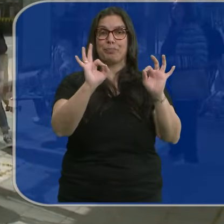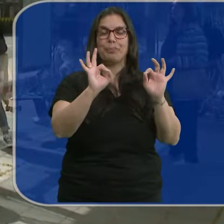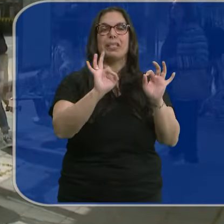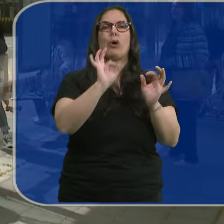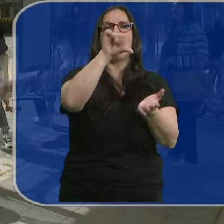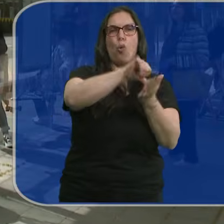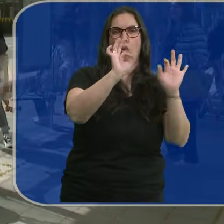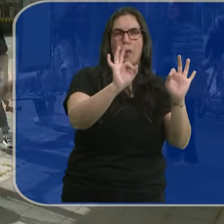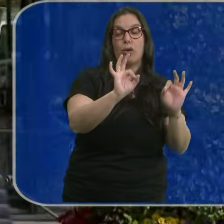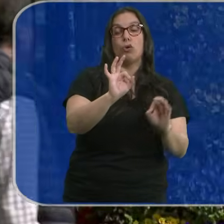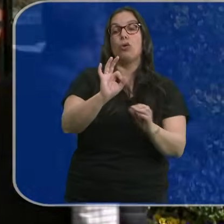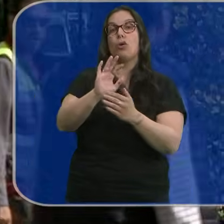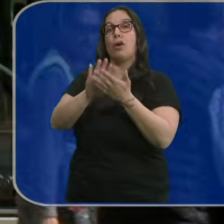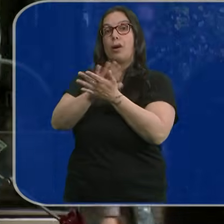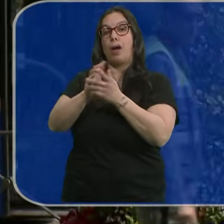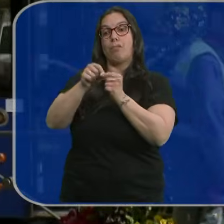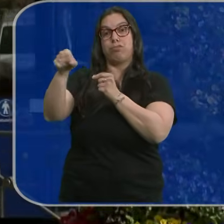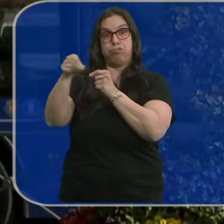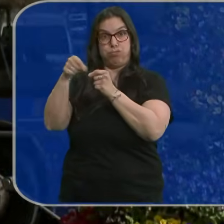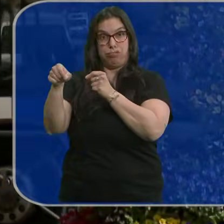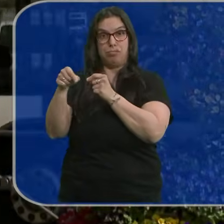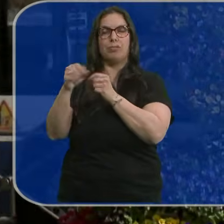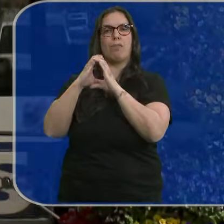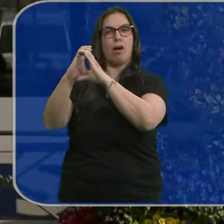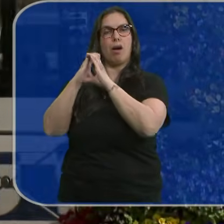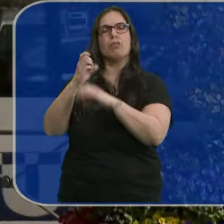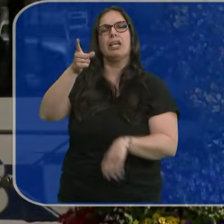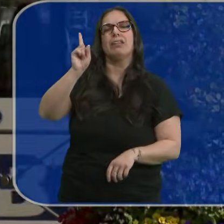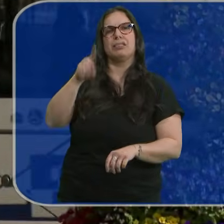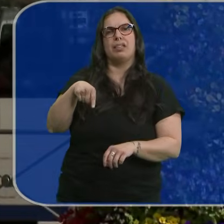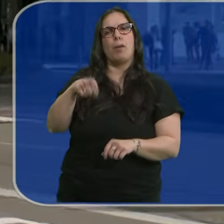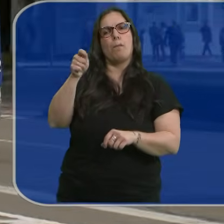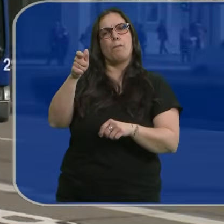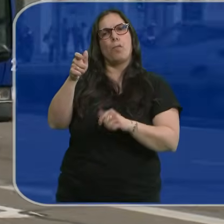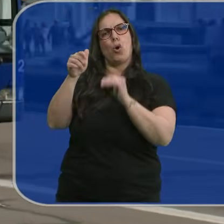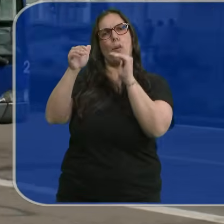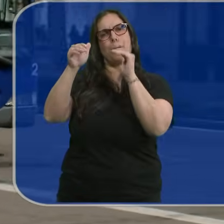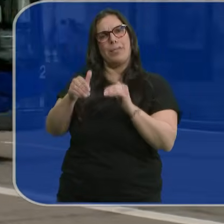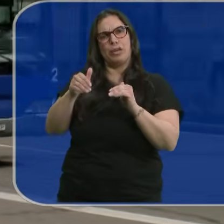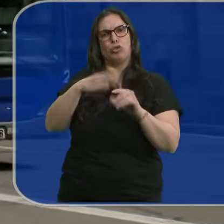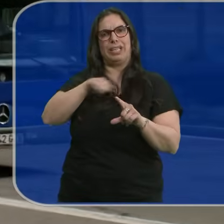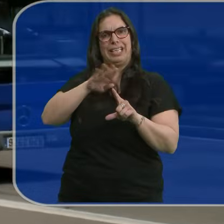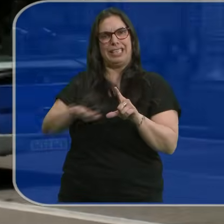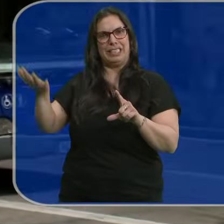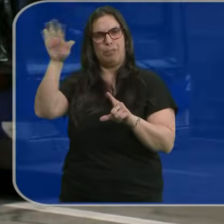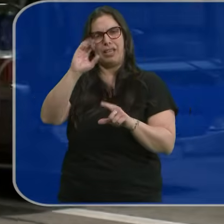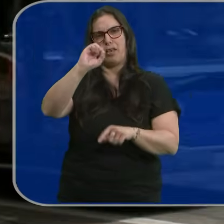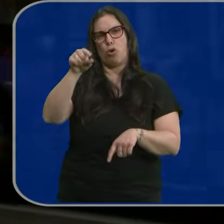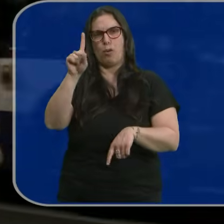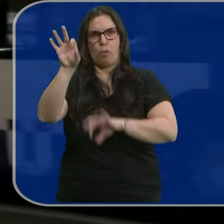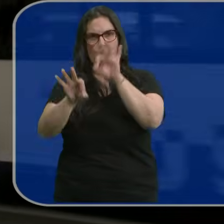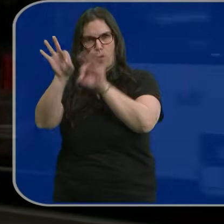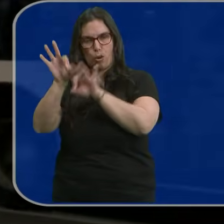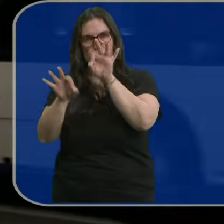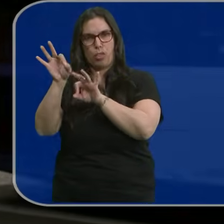público urbano. Si hablamos del transporte público también interurbano, también se produce una ligerísima bajada en el conjunto de España, un